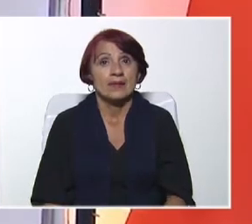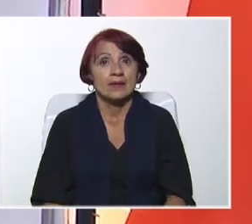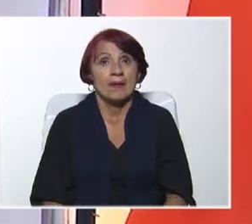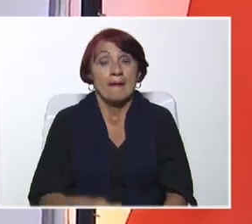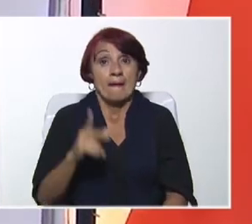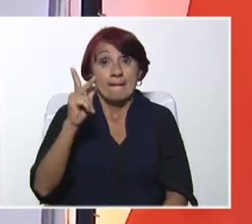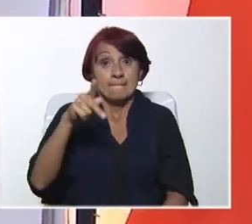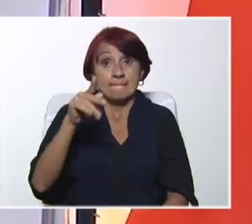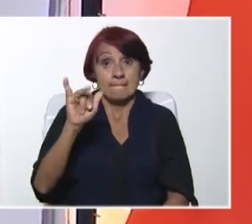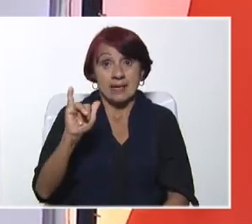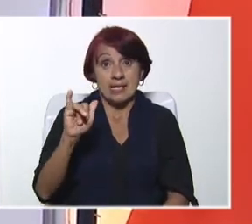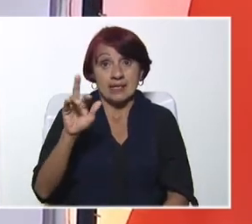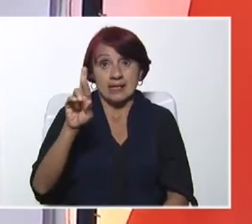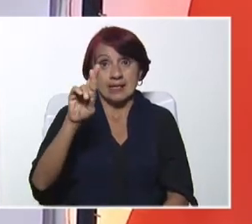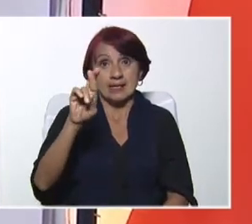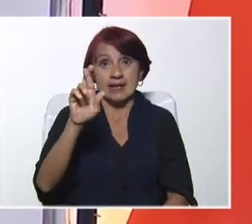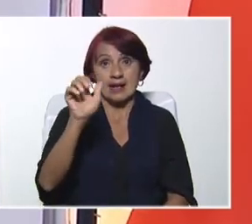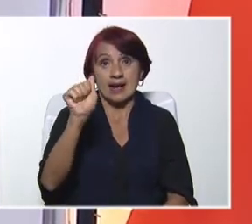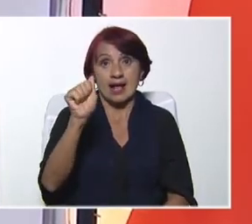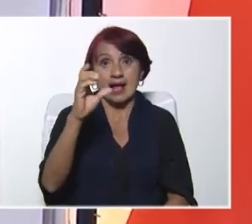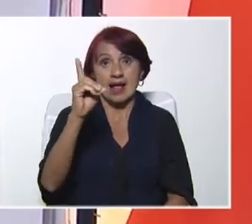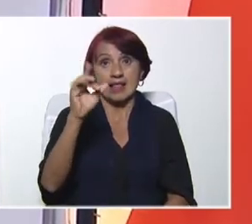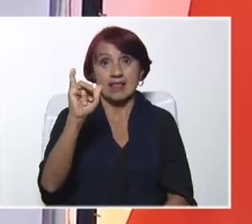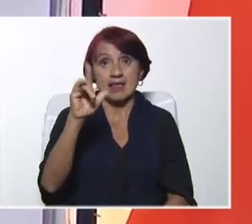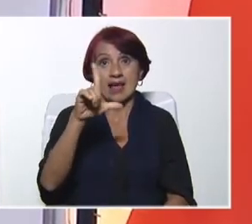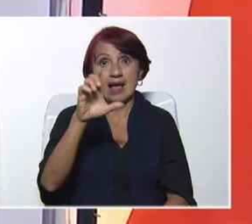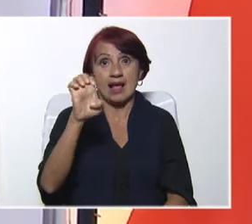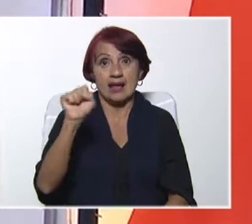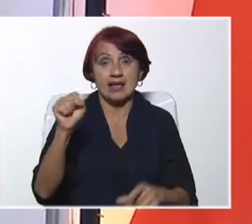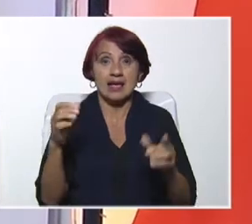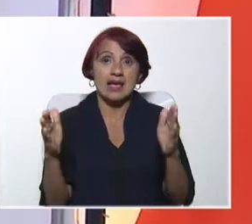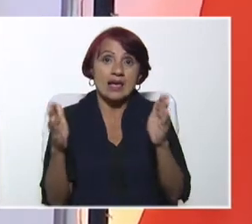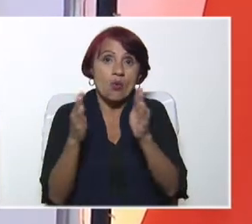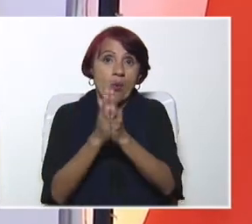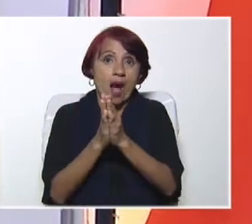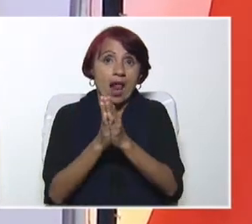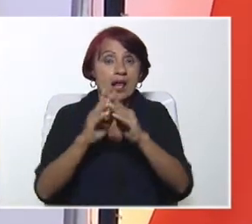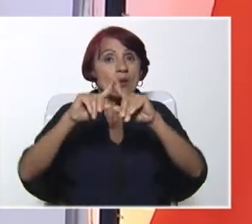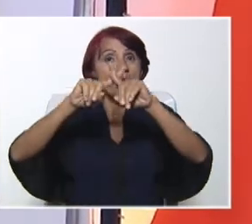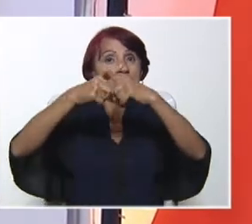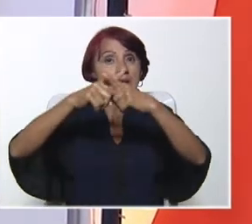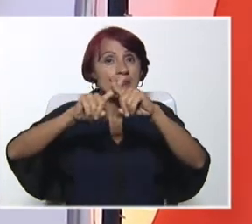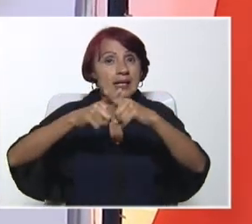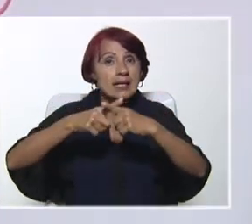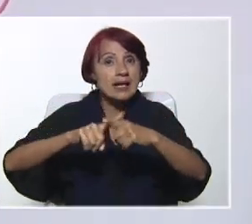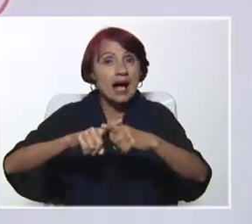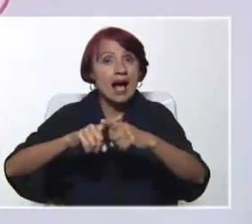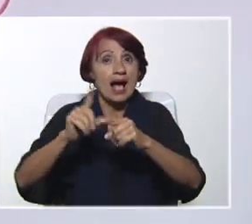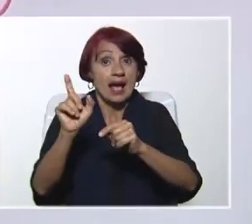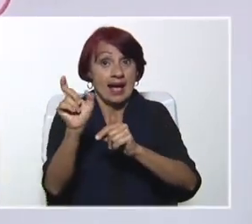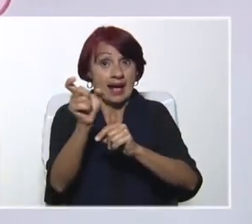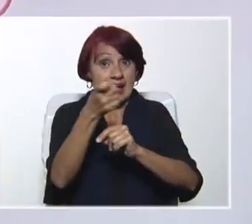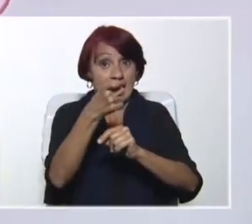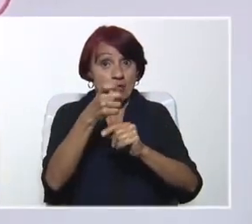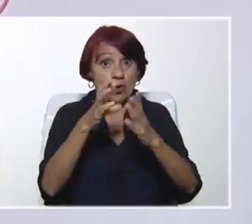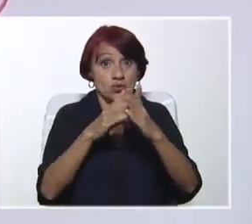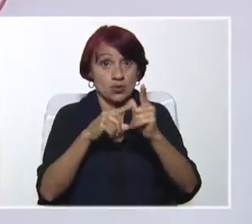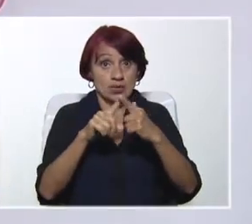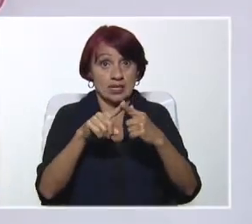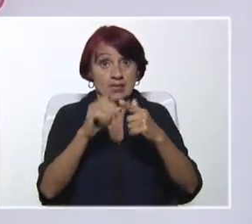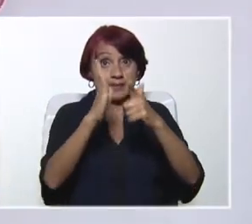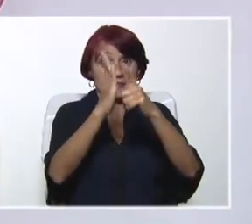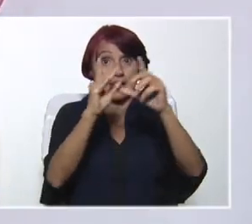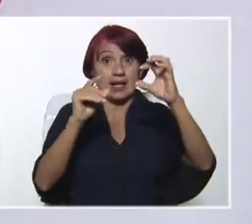pi radianes. Es igual. Cuando multiplicamos, grados se nos cancelan con